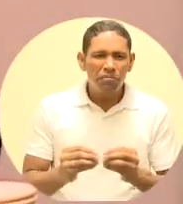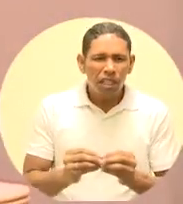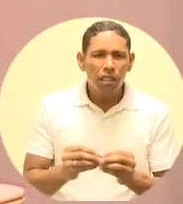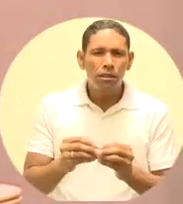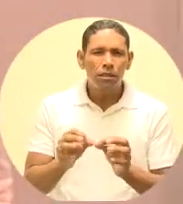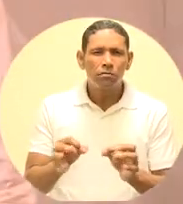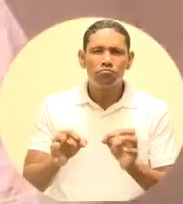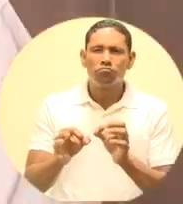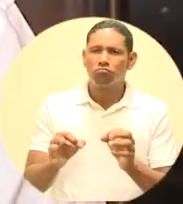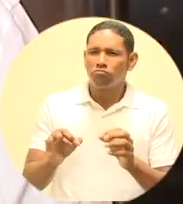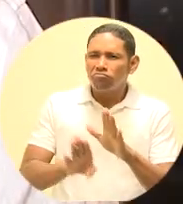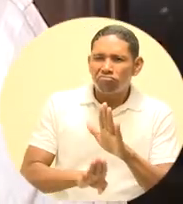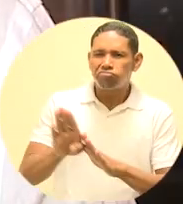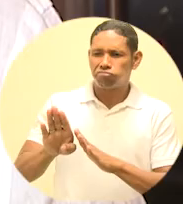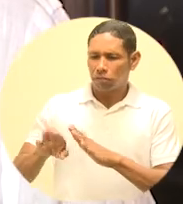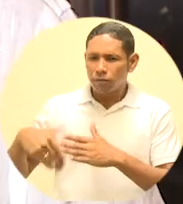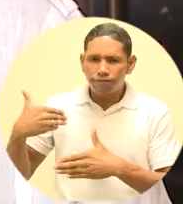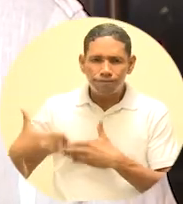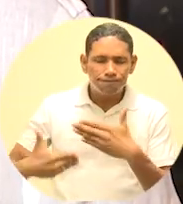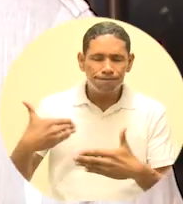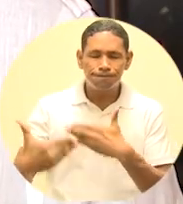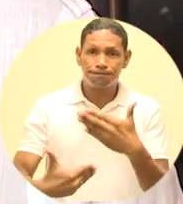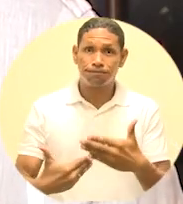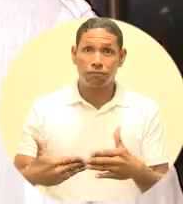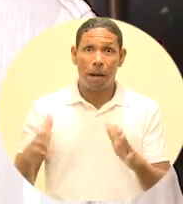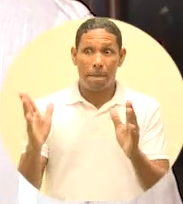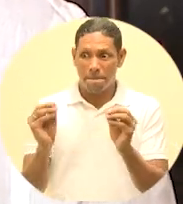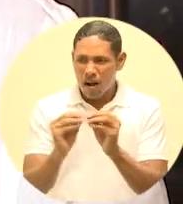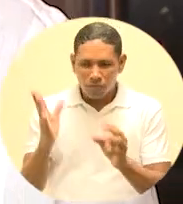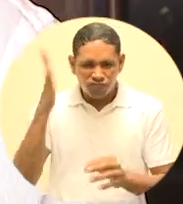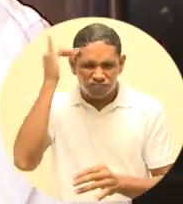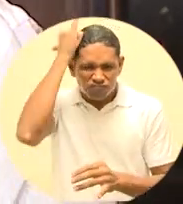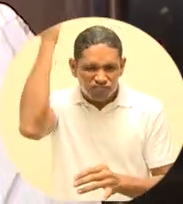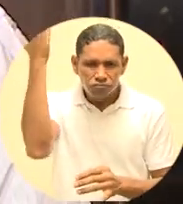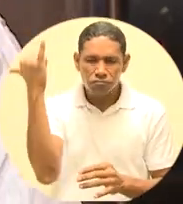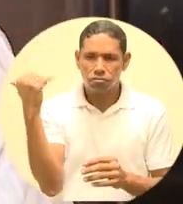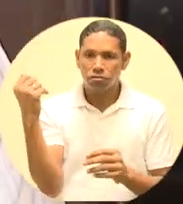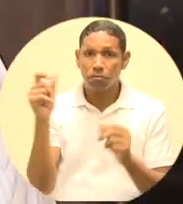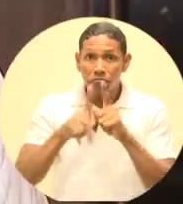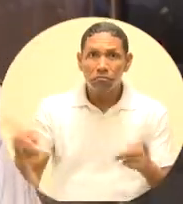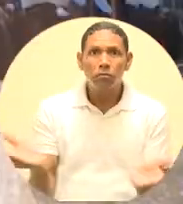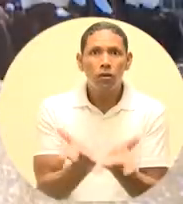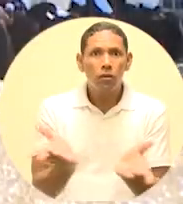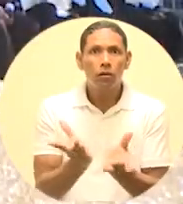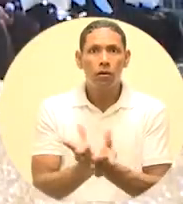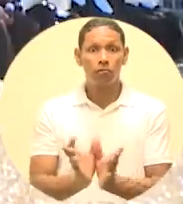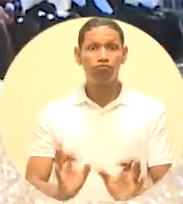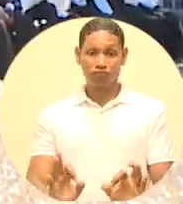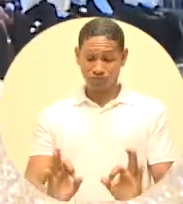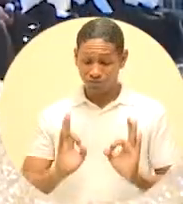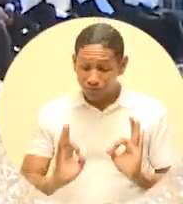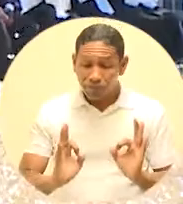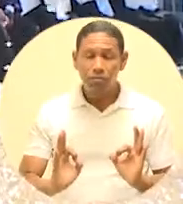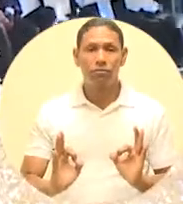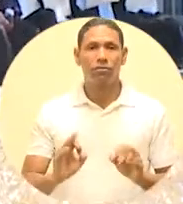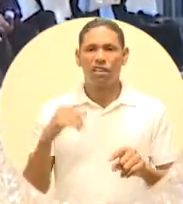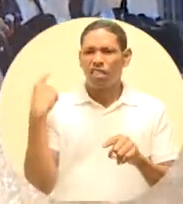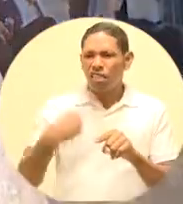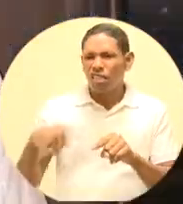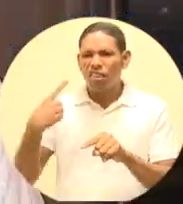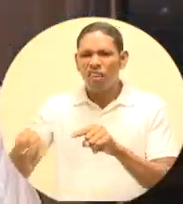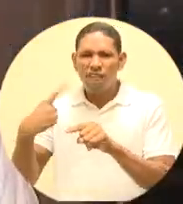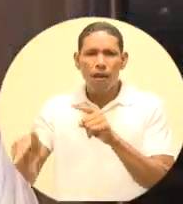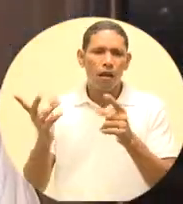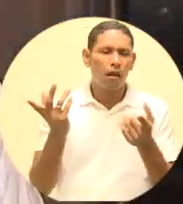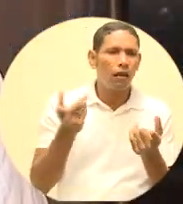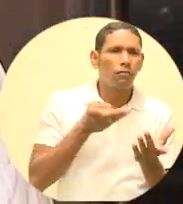hasta ahora. El crecimiento, el desarrollo, la capacidad académica, el nivel de los estudiantes, la calidad de